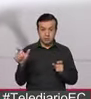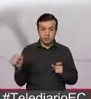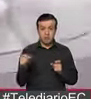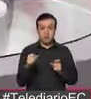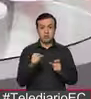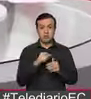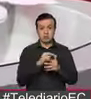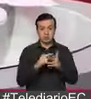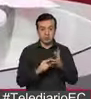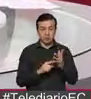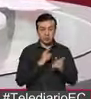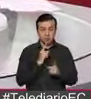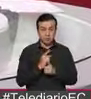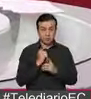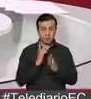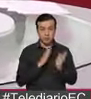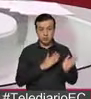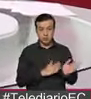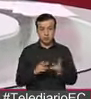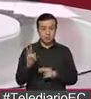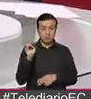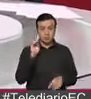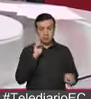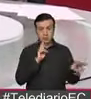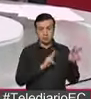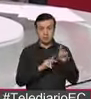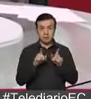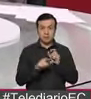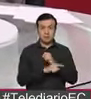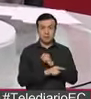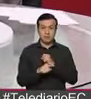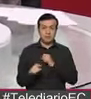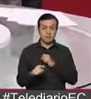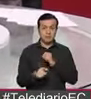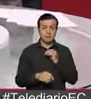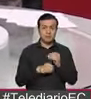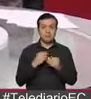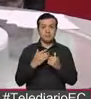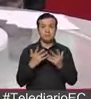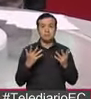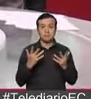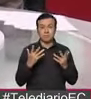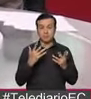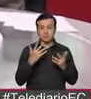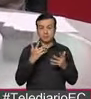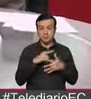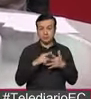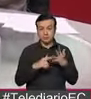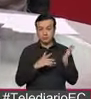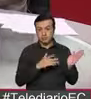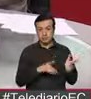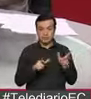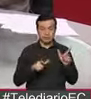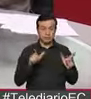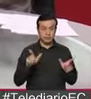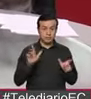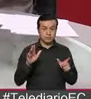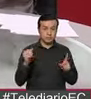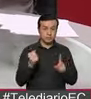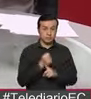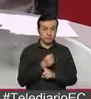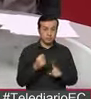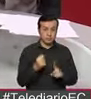exclusión y también de identificación de quienes están en en el delito y quienes están cometiendo los actos de violencia